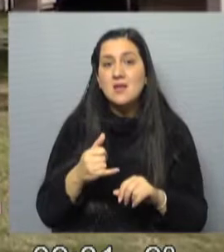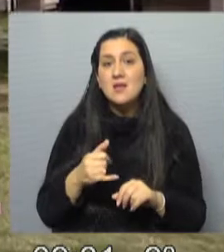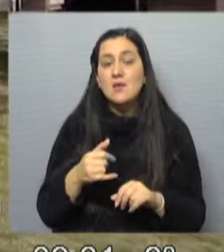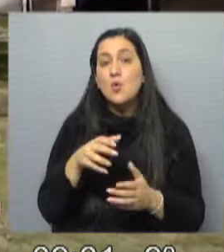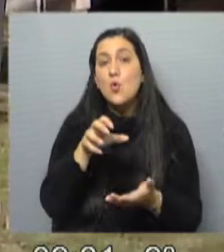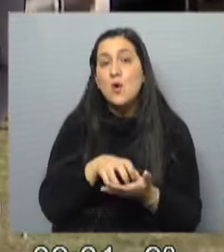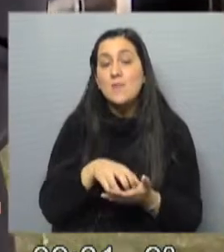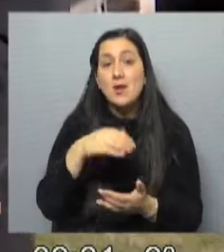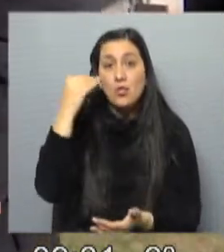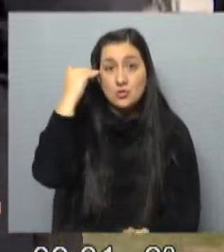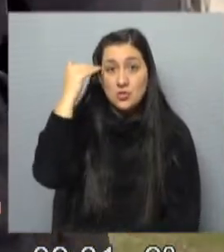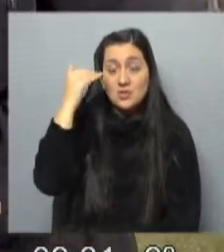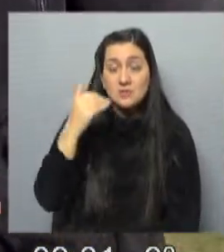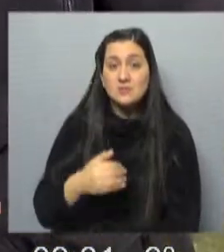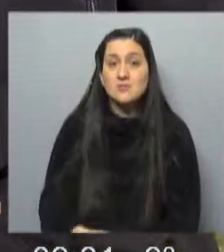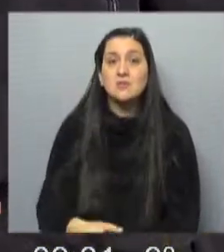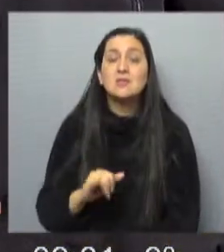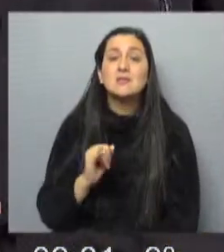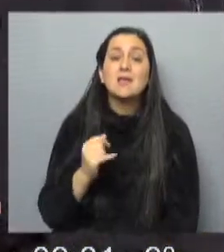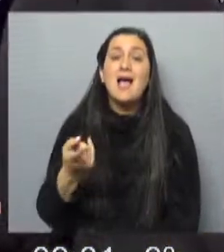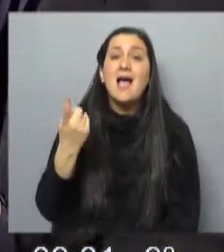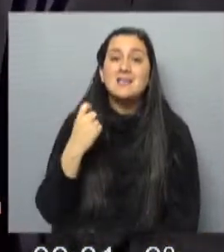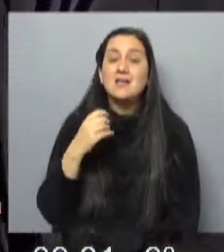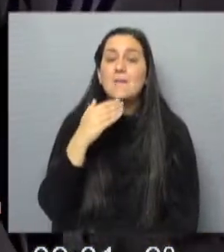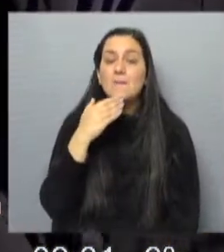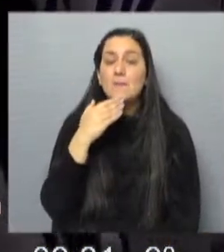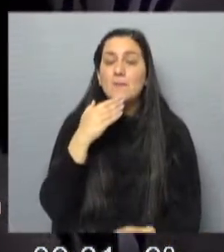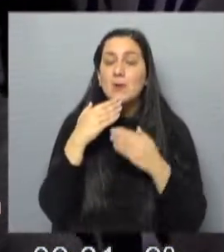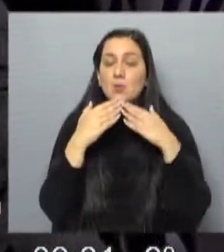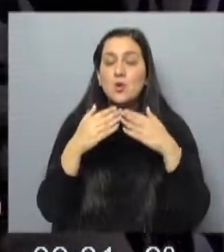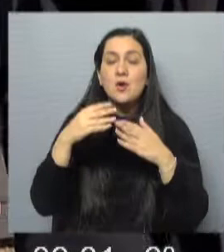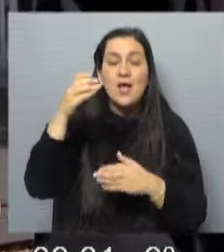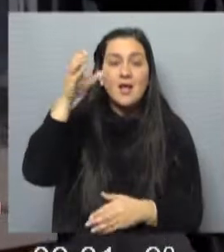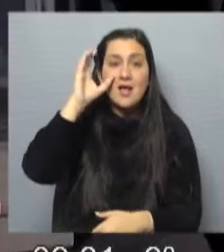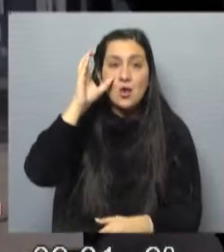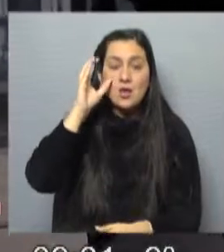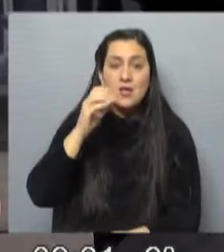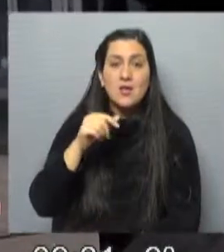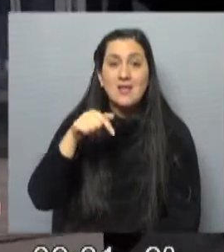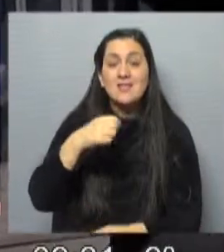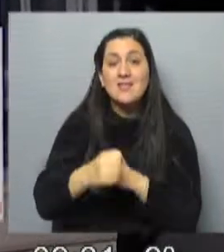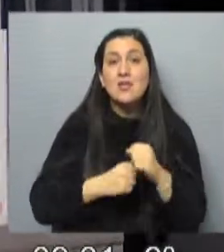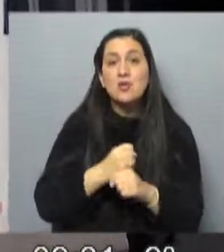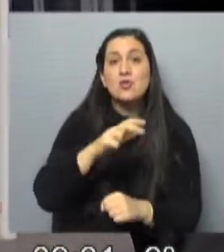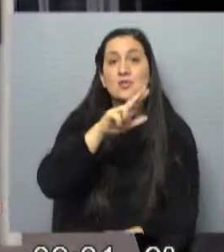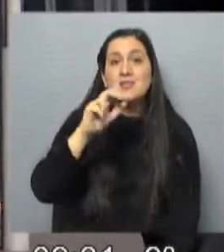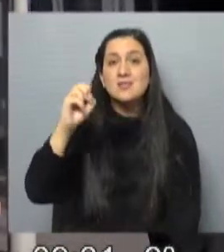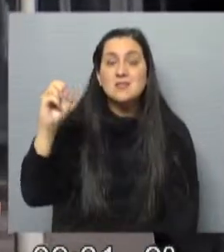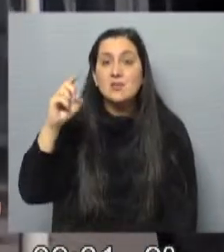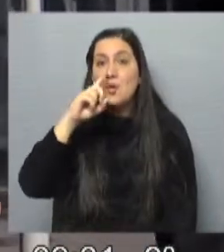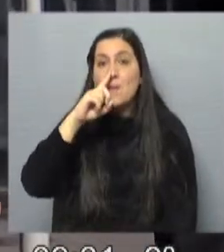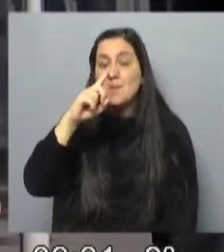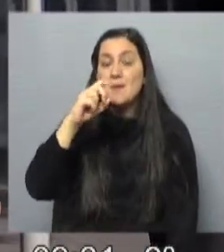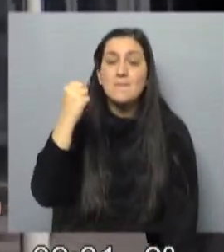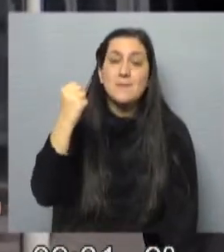por ejemplo? Sí, lo que ayer le preguntaron a Carolina fue eso, si cuánto iba a invertir este año. Este año, digamos que son esos 300.000 pesos, porque en realidad, bueno, nos queda